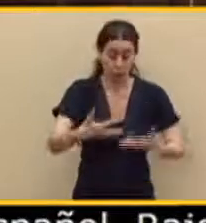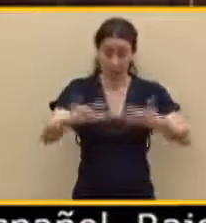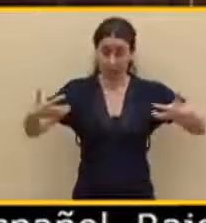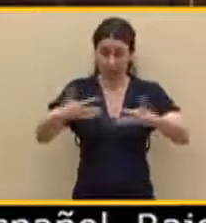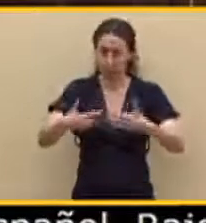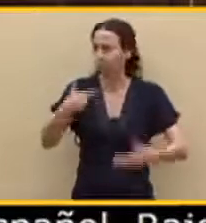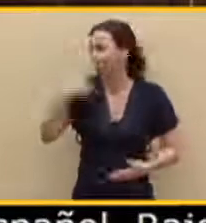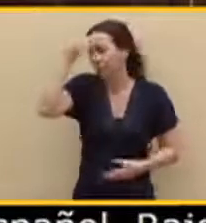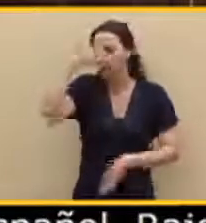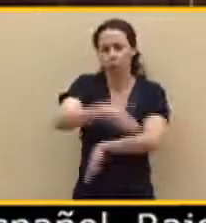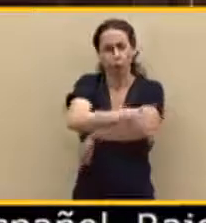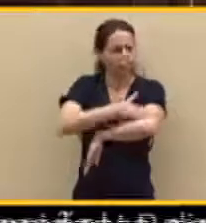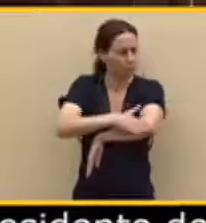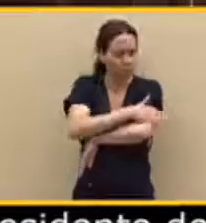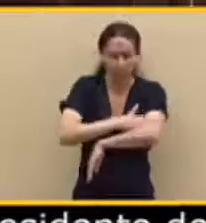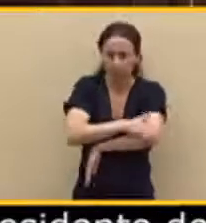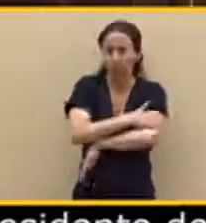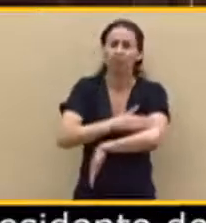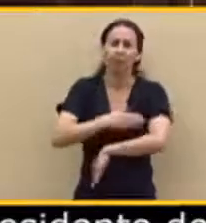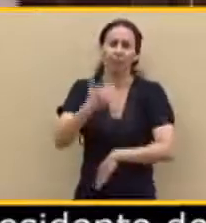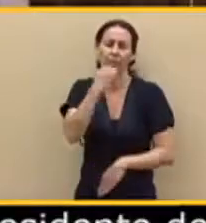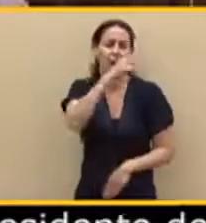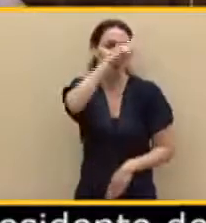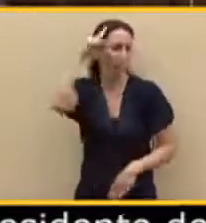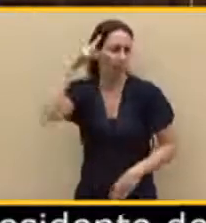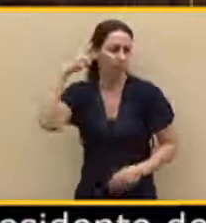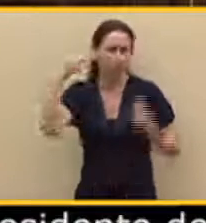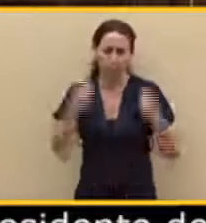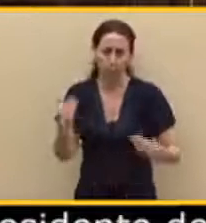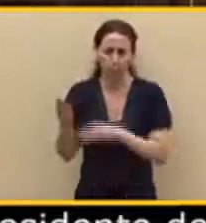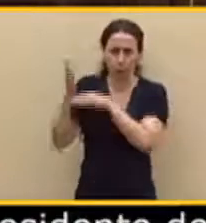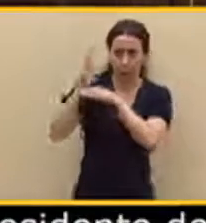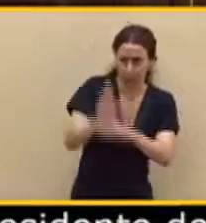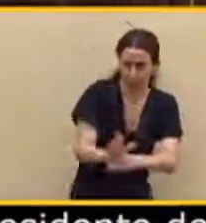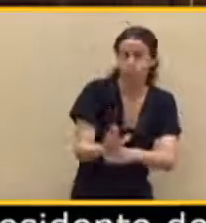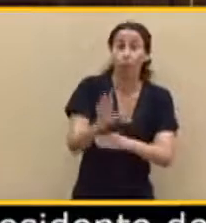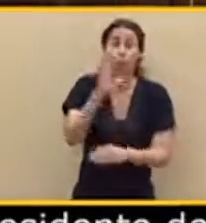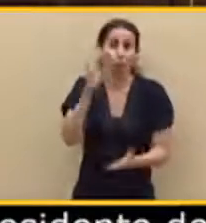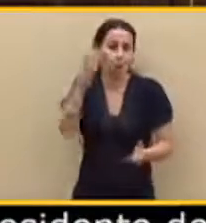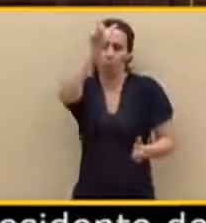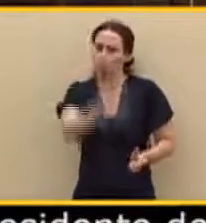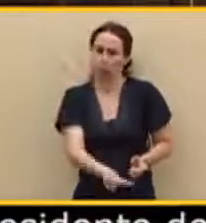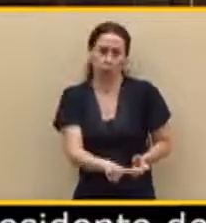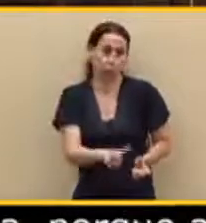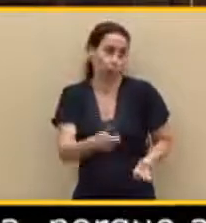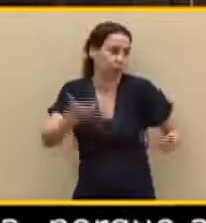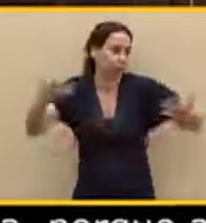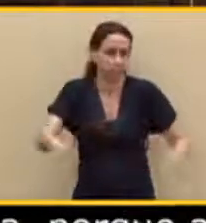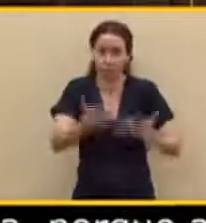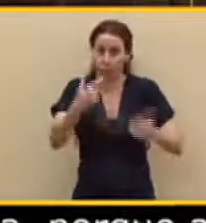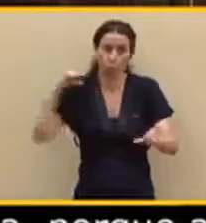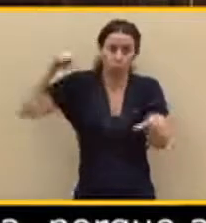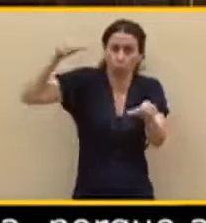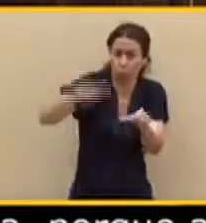presidente de Caja Madrid, y si alguien no lo cree, que lo diga, porque a ver quién puede ponerle una pega a una persona, en fin, con la trayectoria en el ámbito